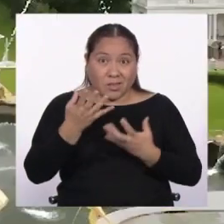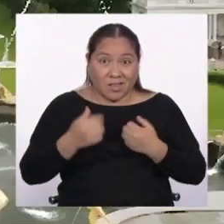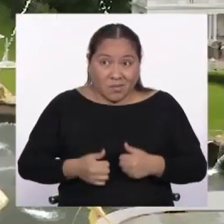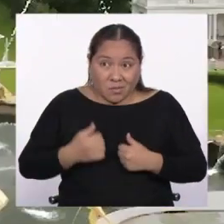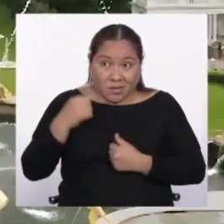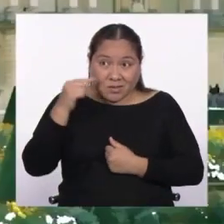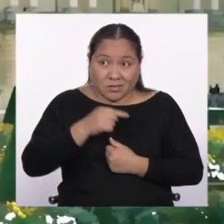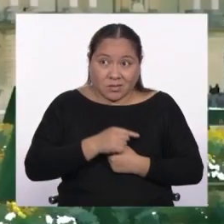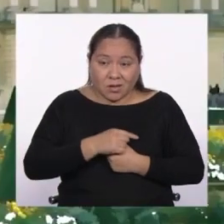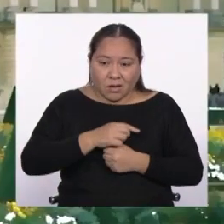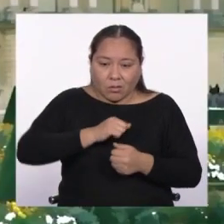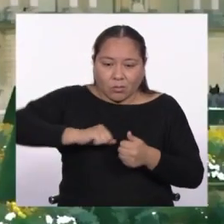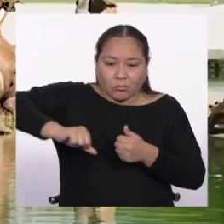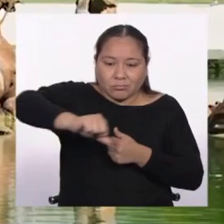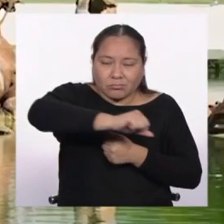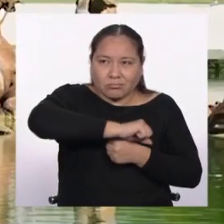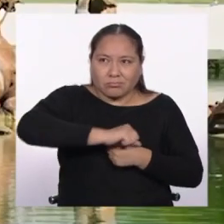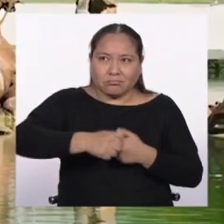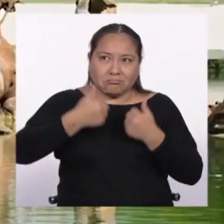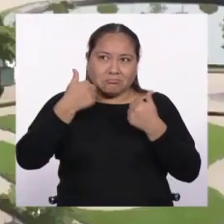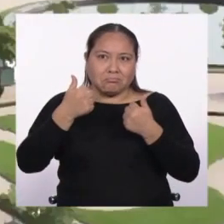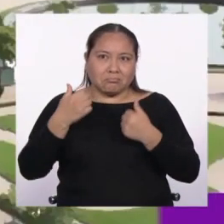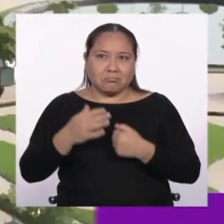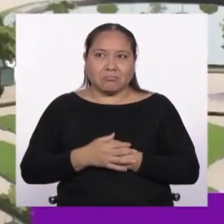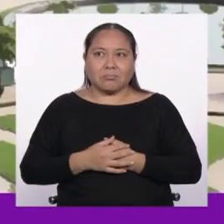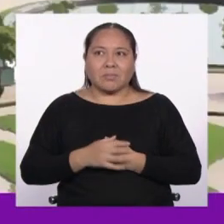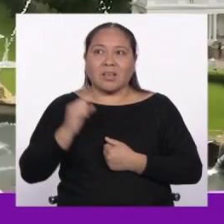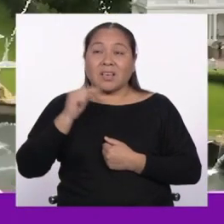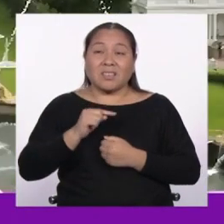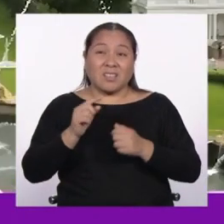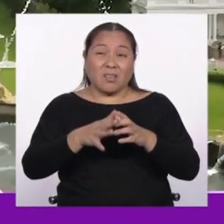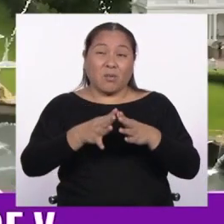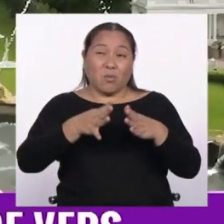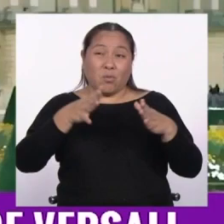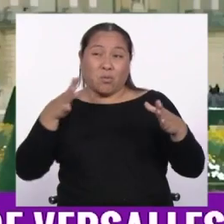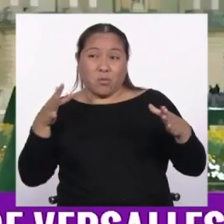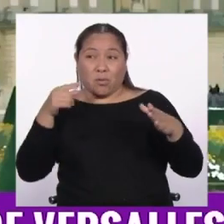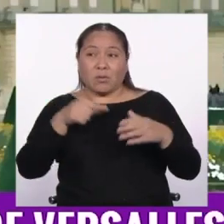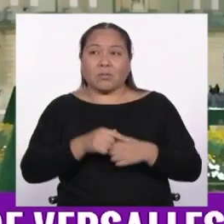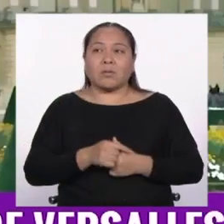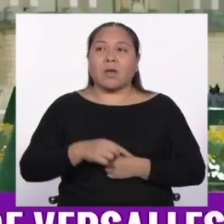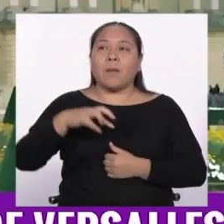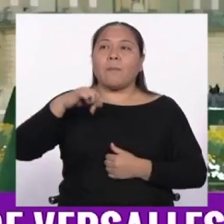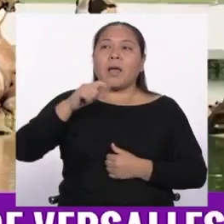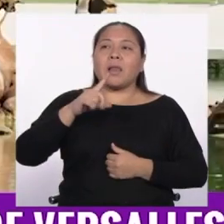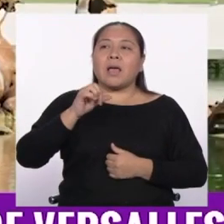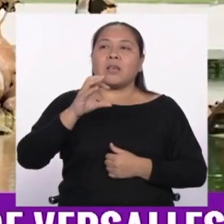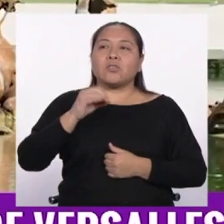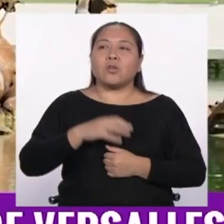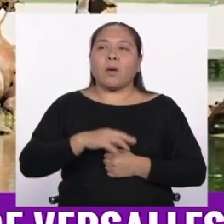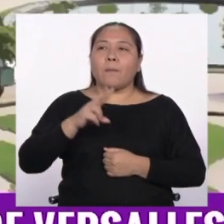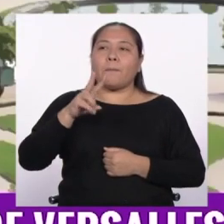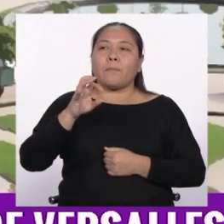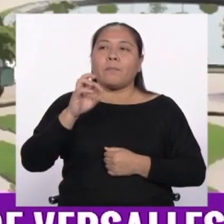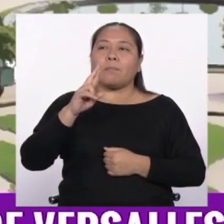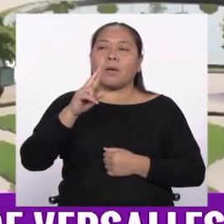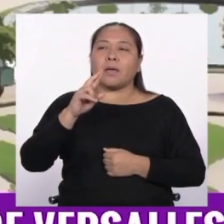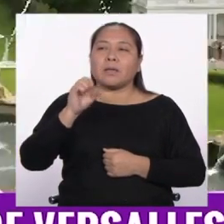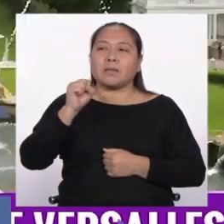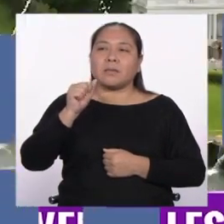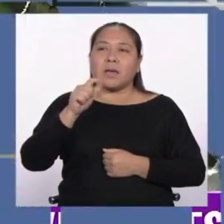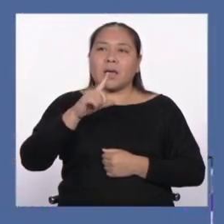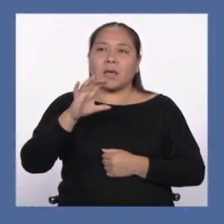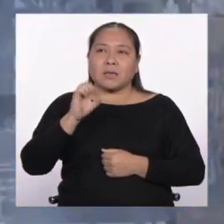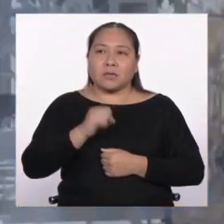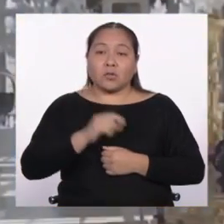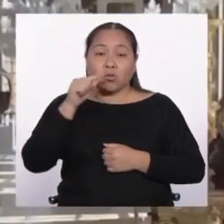ahí? Rodeado de lujos y comodidades, pues este enorme palacio es conocido como el Palacio de Versalles.